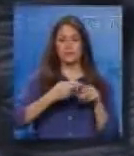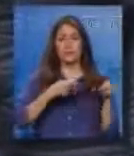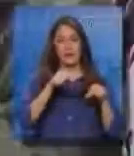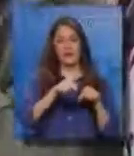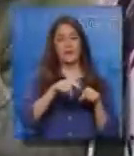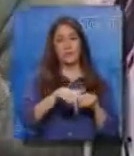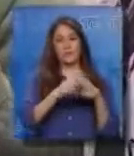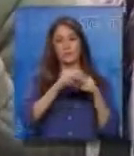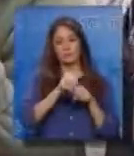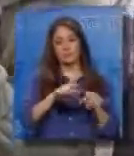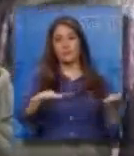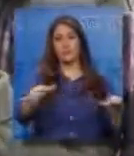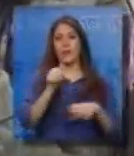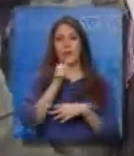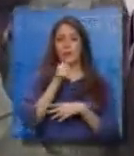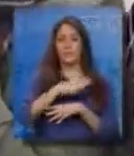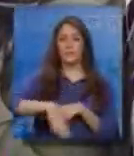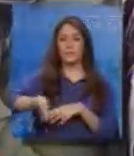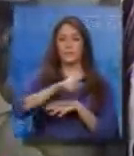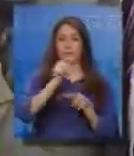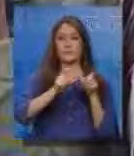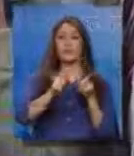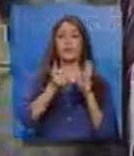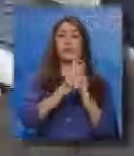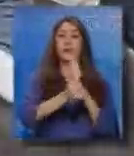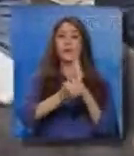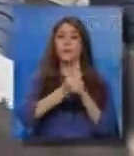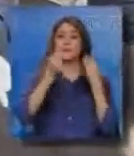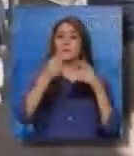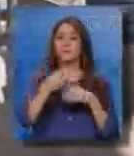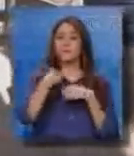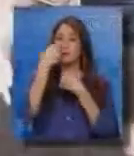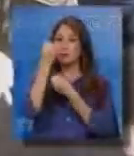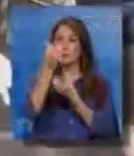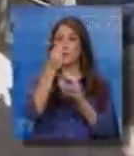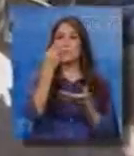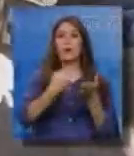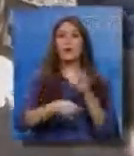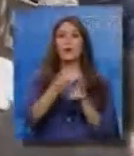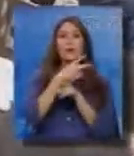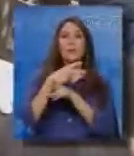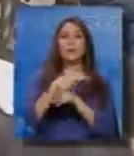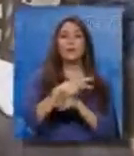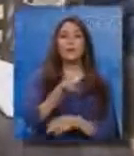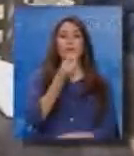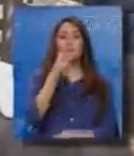intensas campañas de capacitación a la ciudadanía en las que se les informa cómo deben cuidar